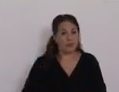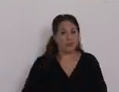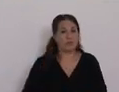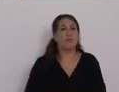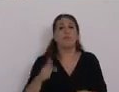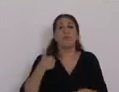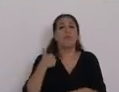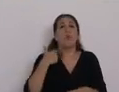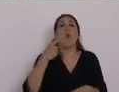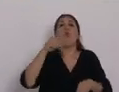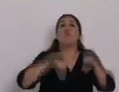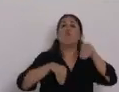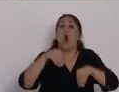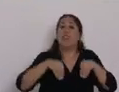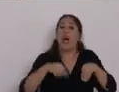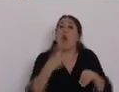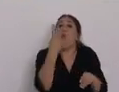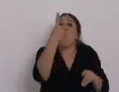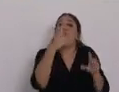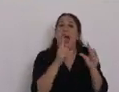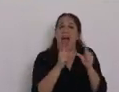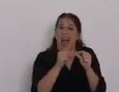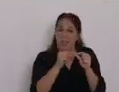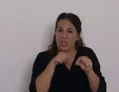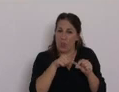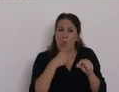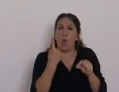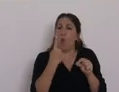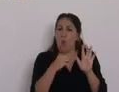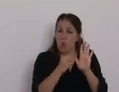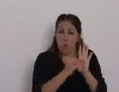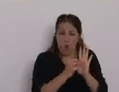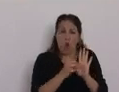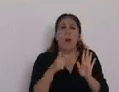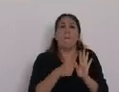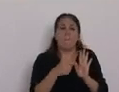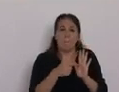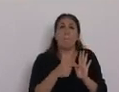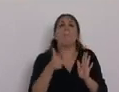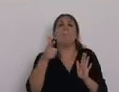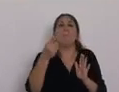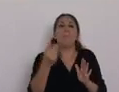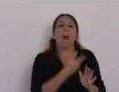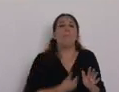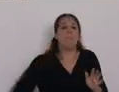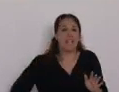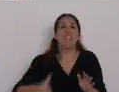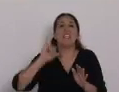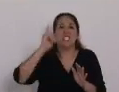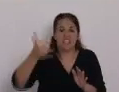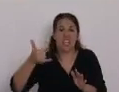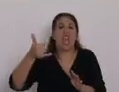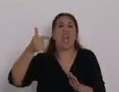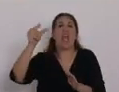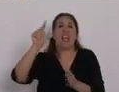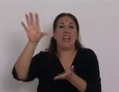votando un solo artículo, que es el que habilita la posibilidad que el Poder Ejecutivo pueda contraer un crédito